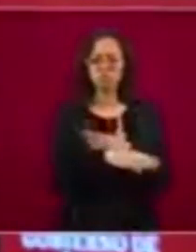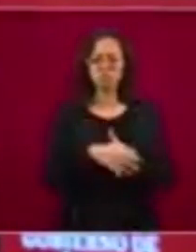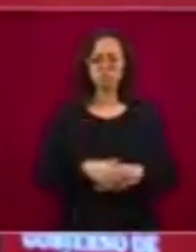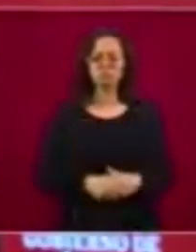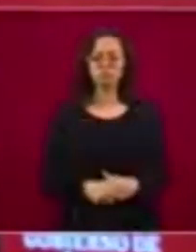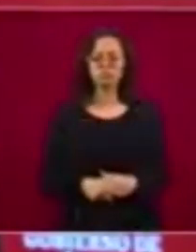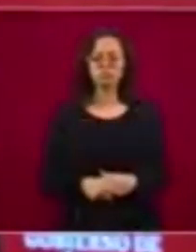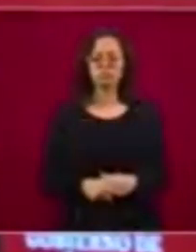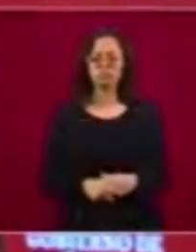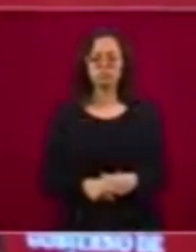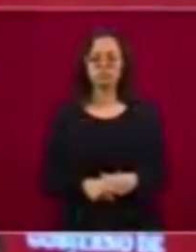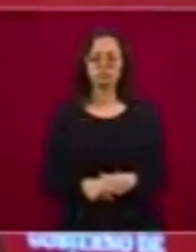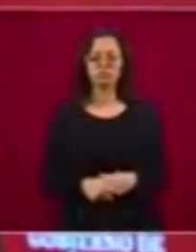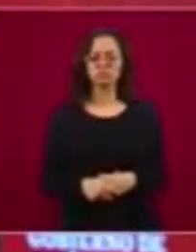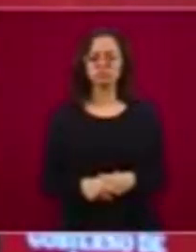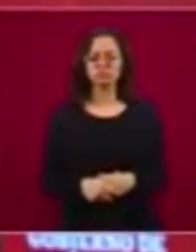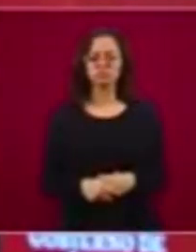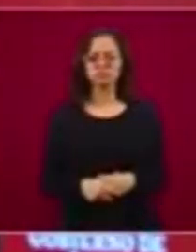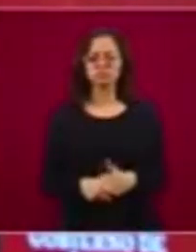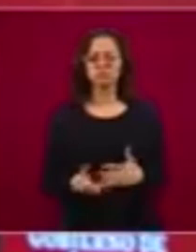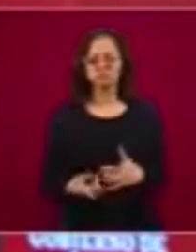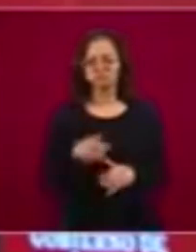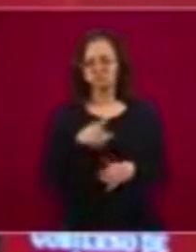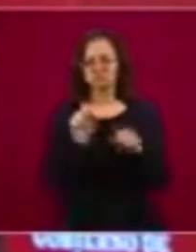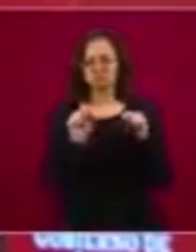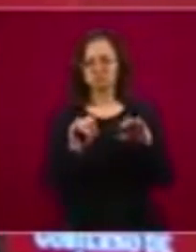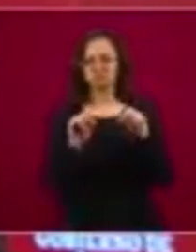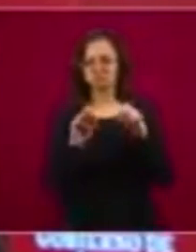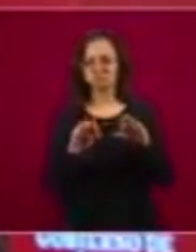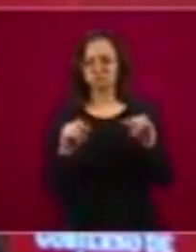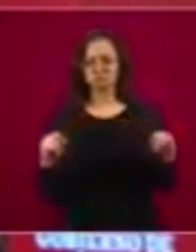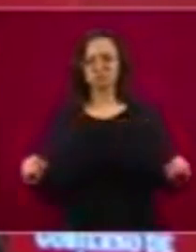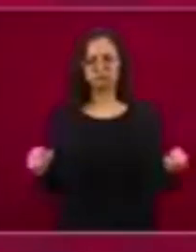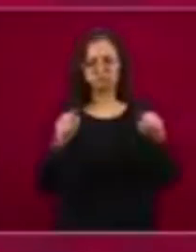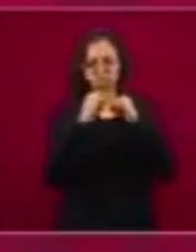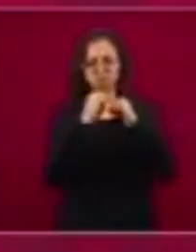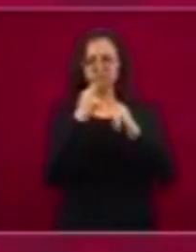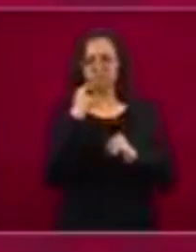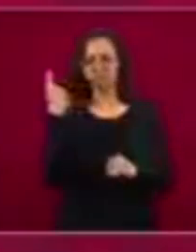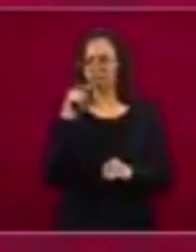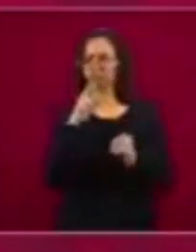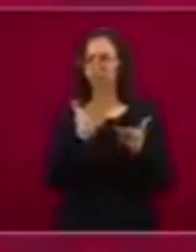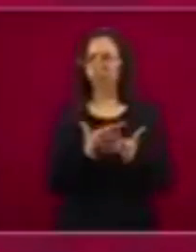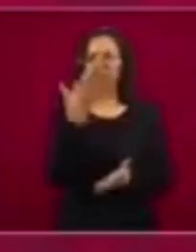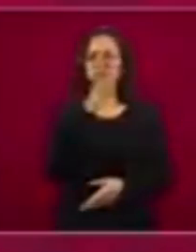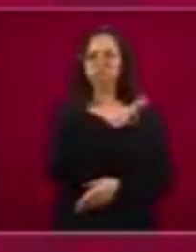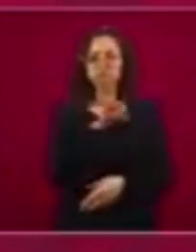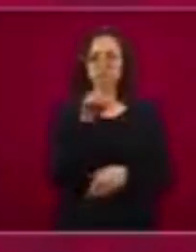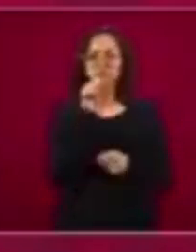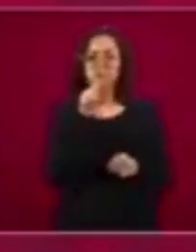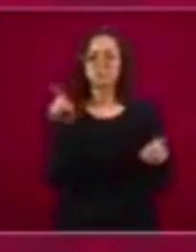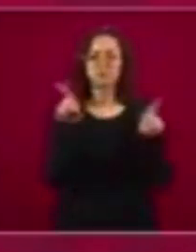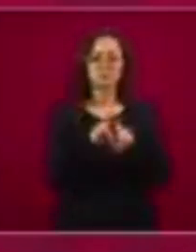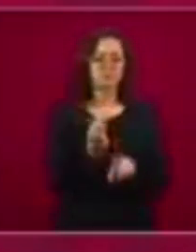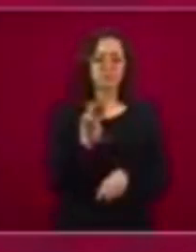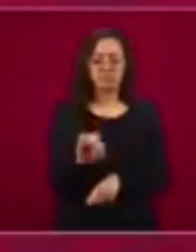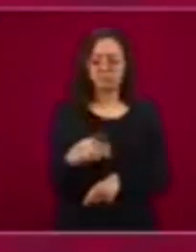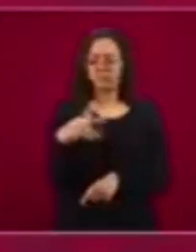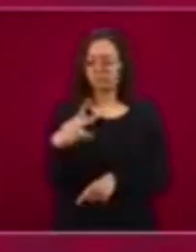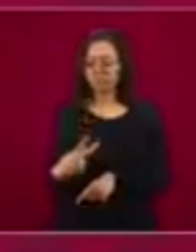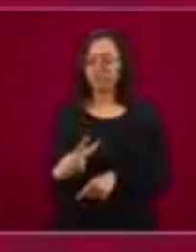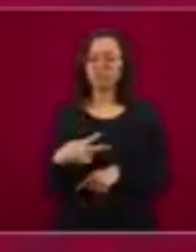oficina, en esta institución, y también en el Ministerio Público, en